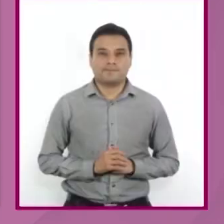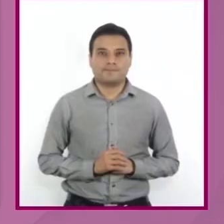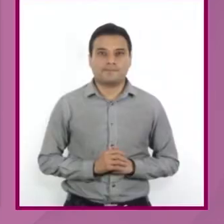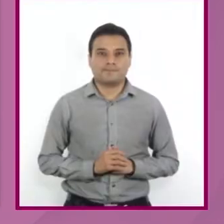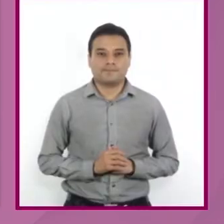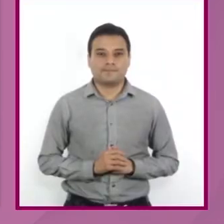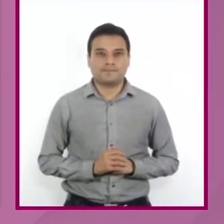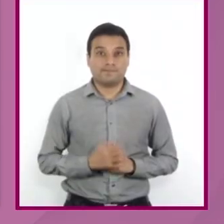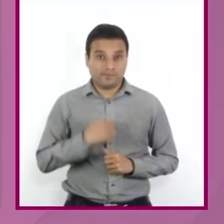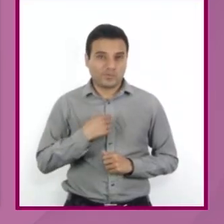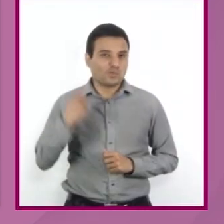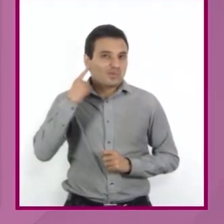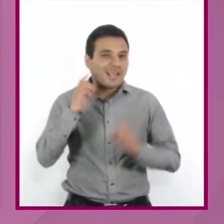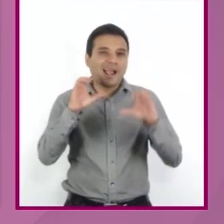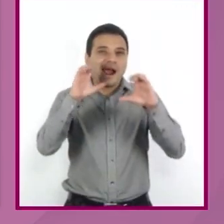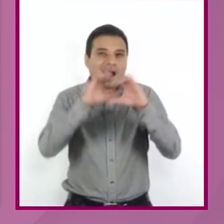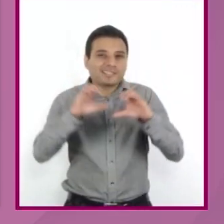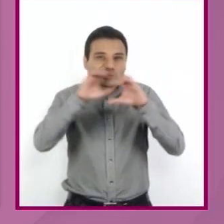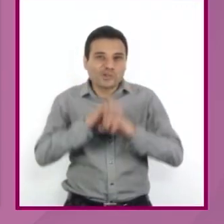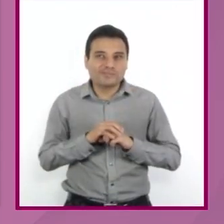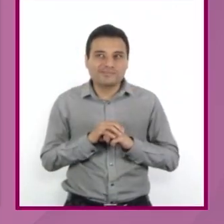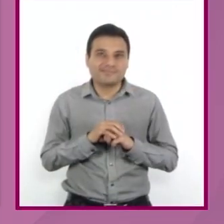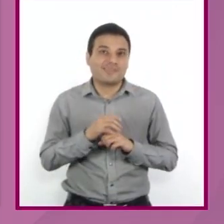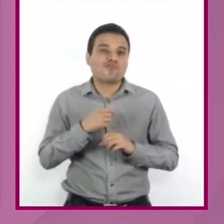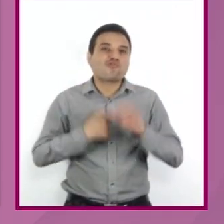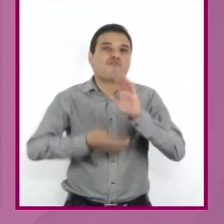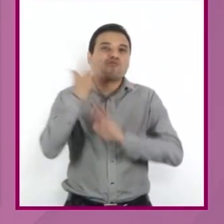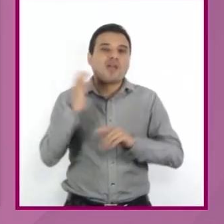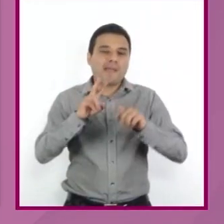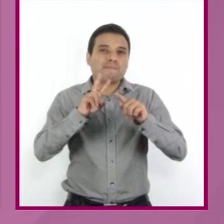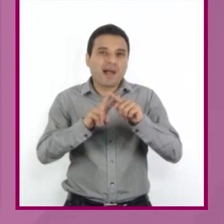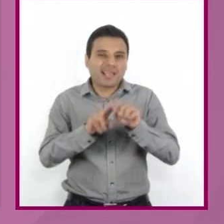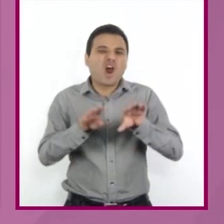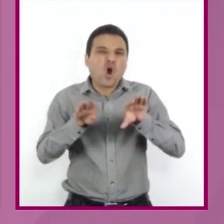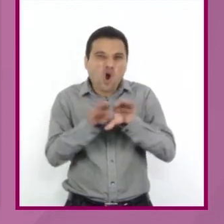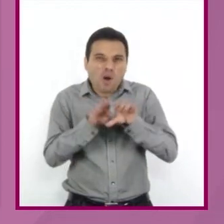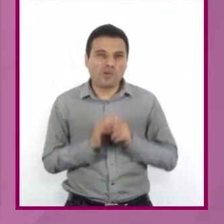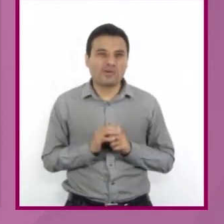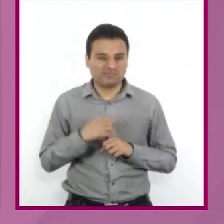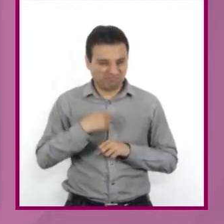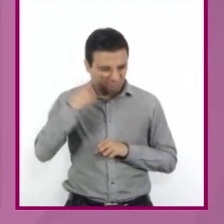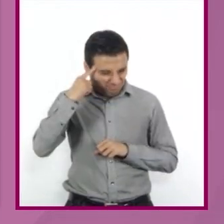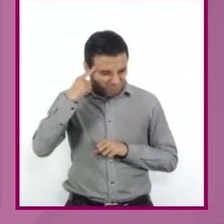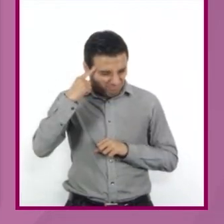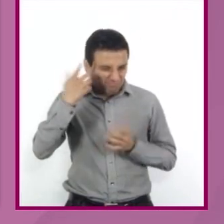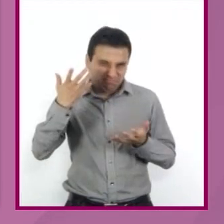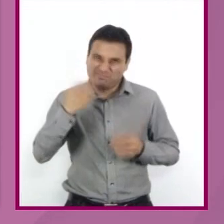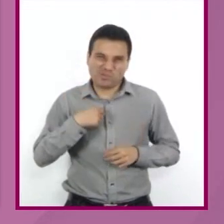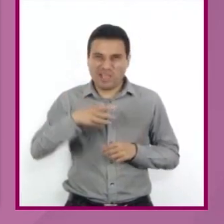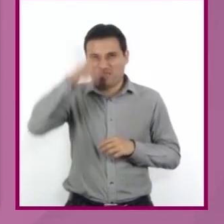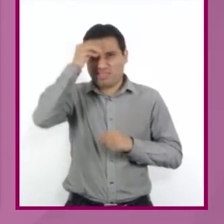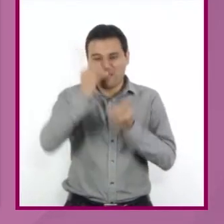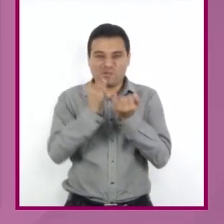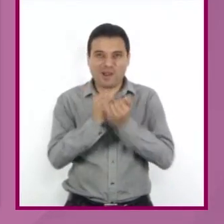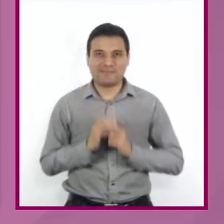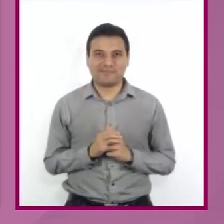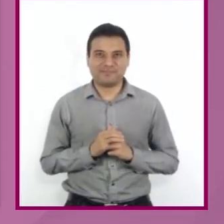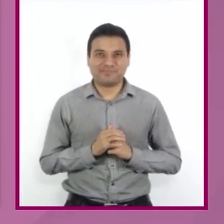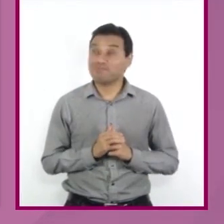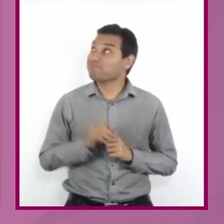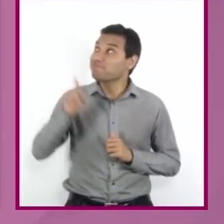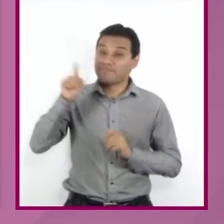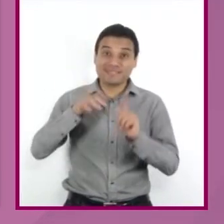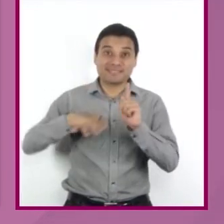Mientras oía la música, me imaginaba lo que hago cuando voy al parque y traté de representar esos movimientos. La situación